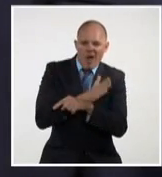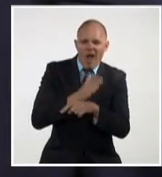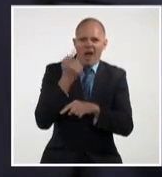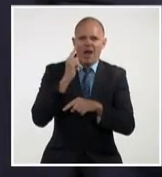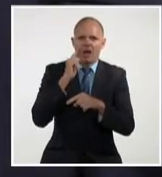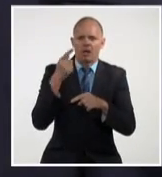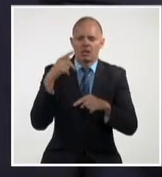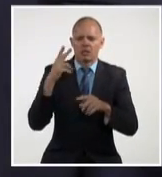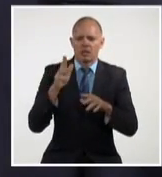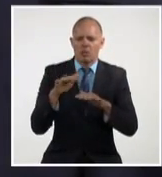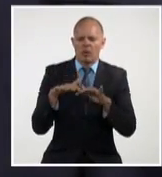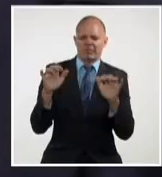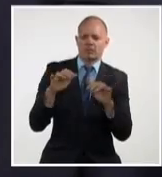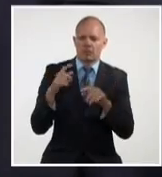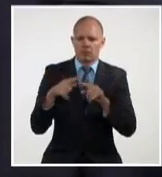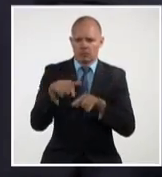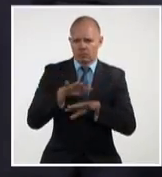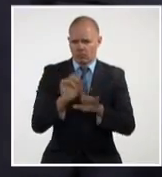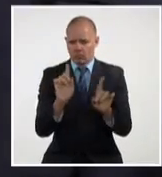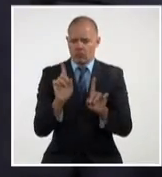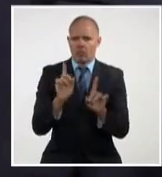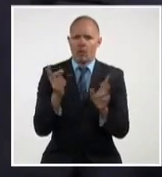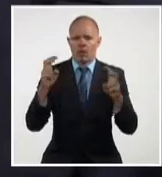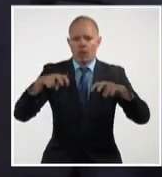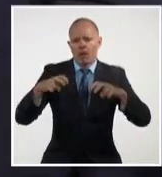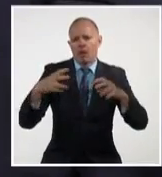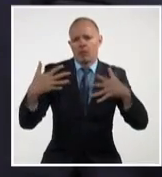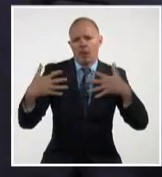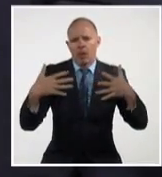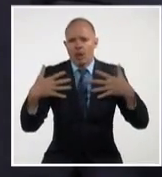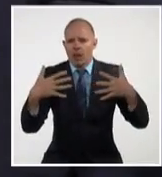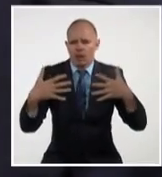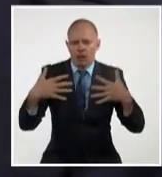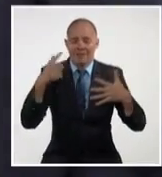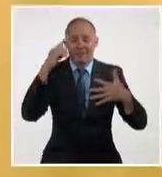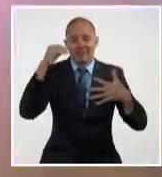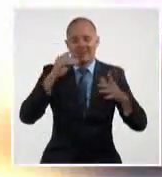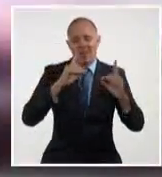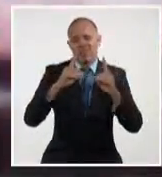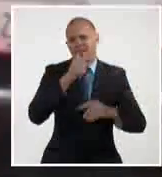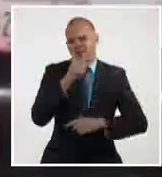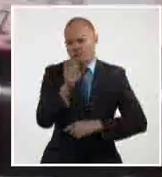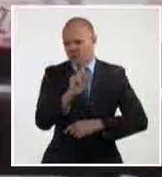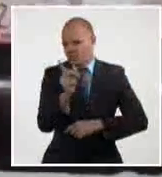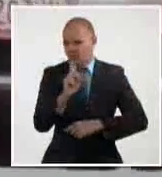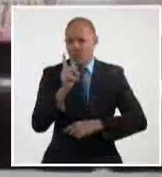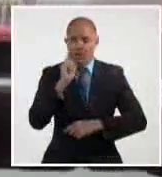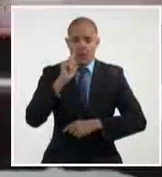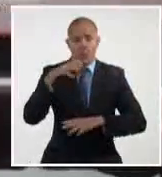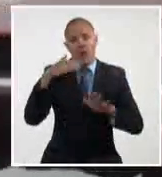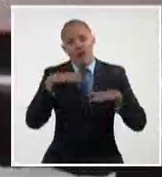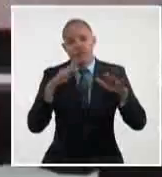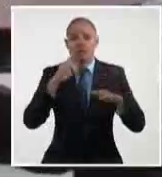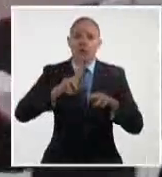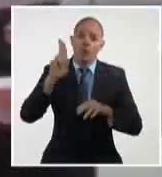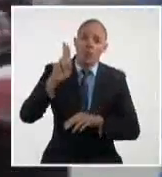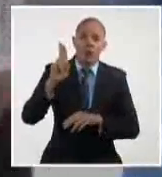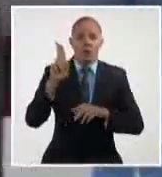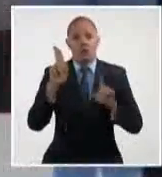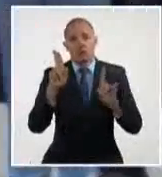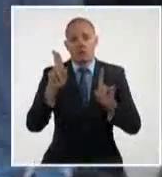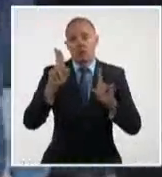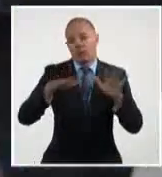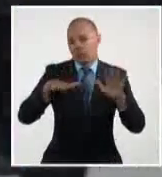yo creo que ningún proceso de diálogo es un proceso lineal ascendente. Gustavo Petro cambió también